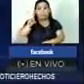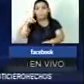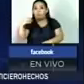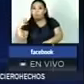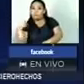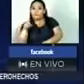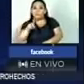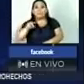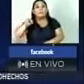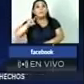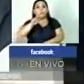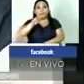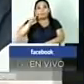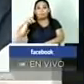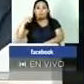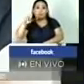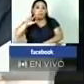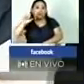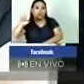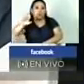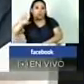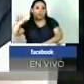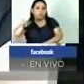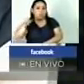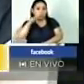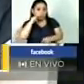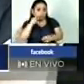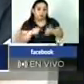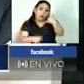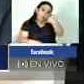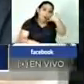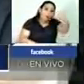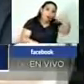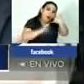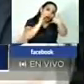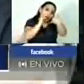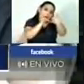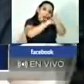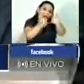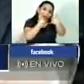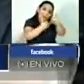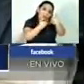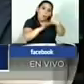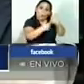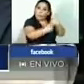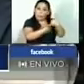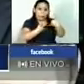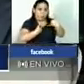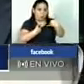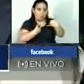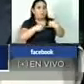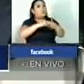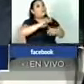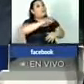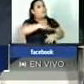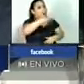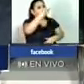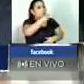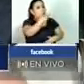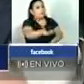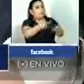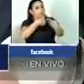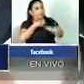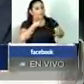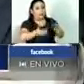-3333. Ahí pone y a los días le dicen qué hacer